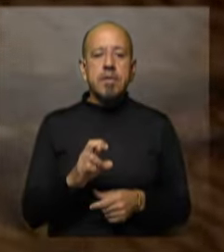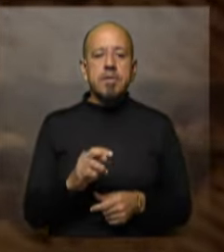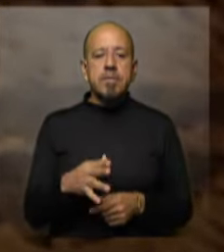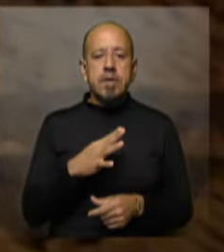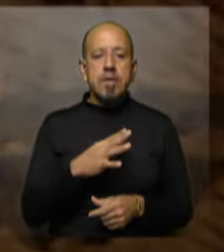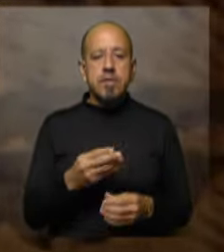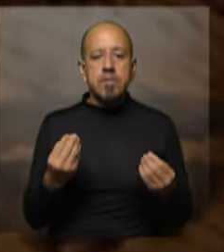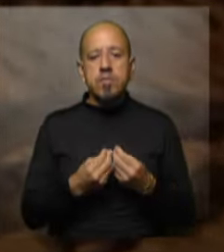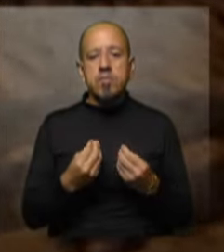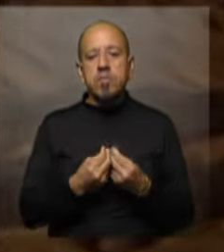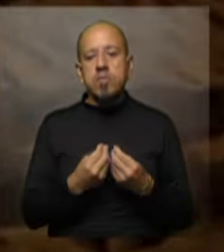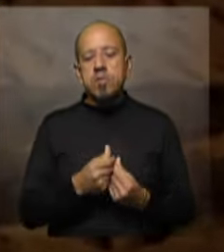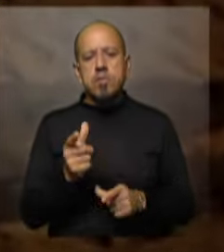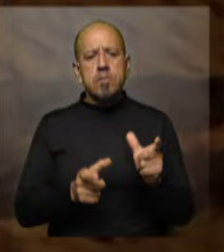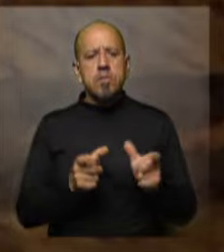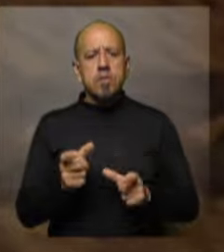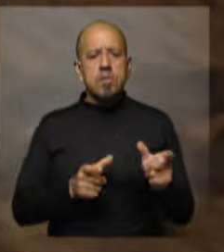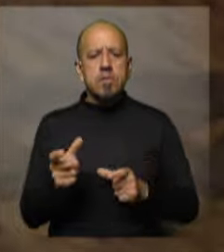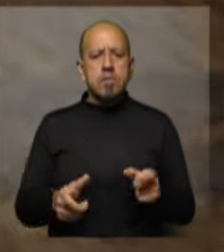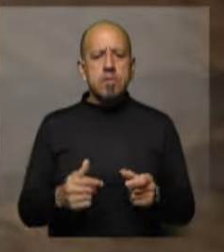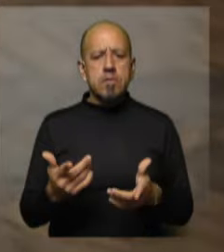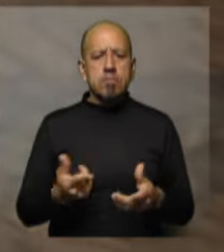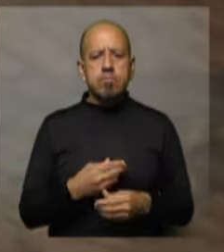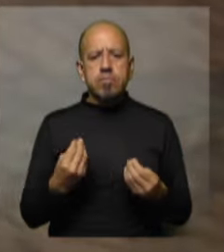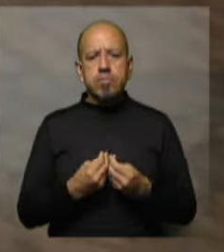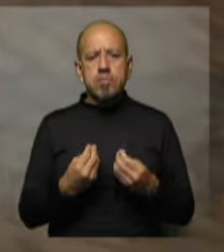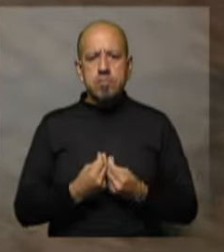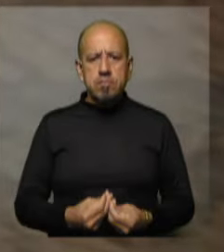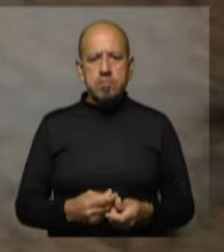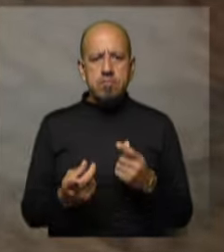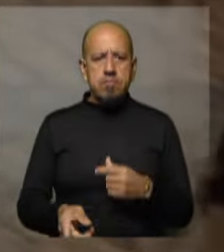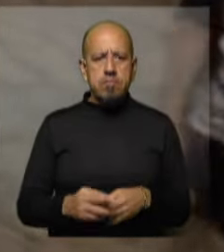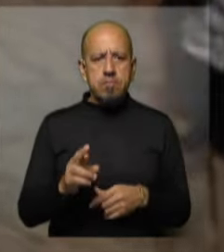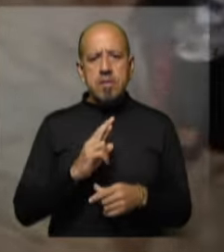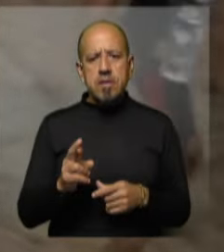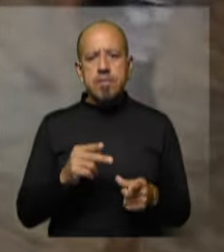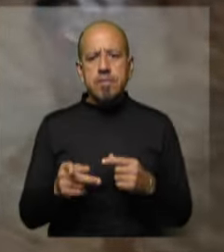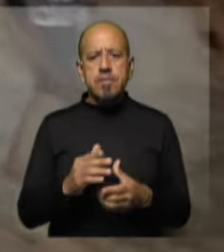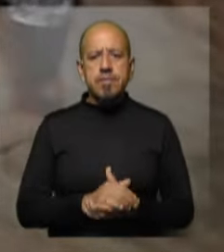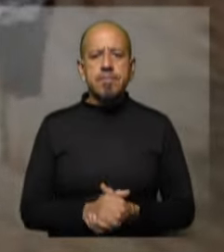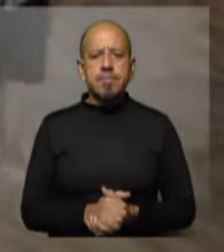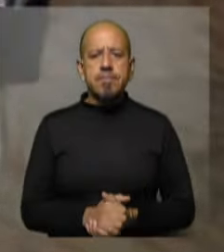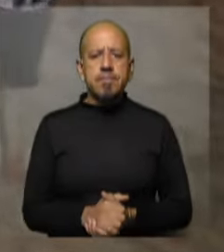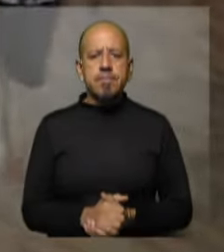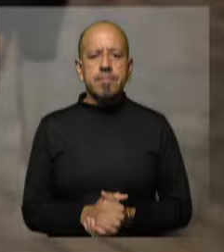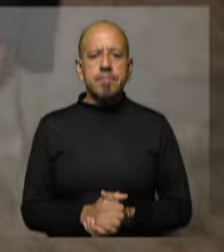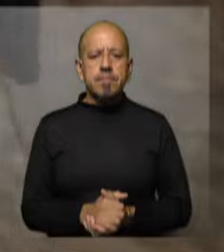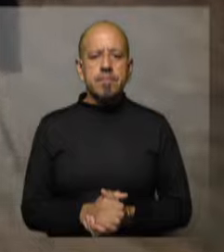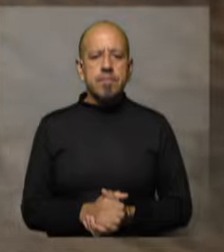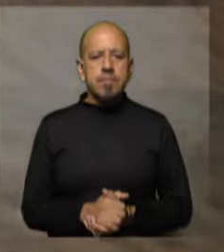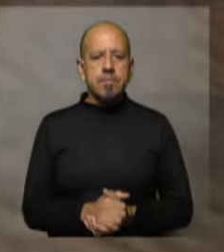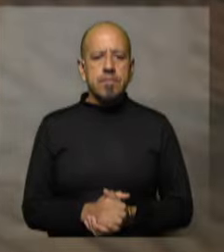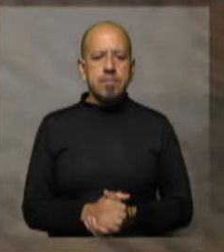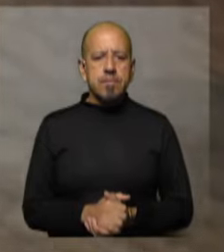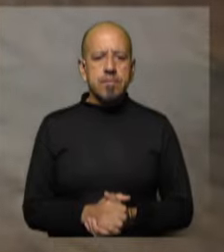gente que se vino hasta acá, está repleto, la Rambla está repleta, varias partes de la Rambla están